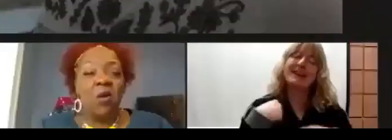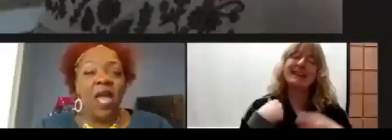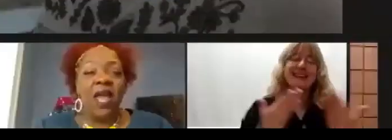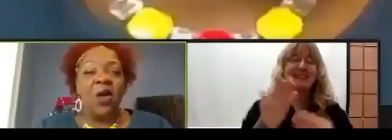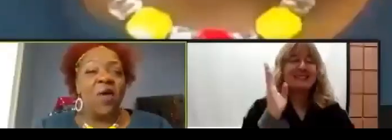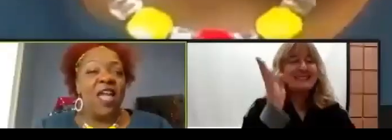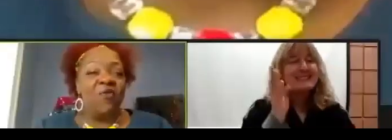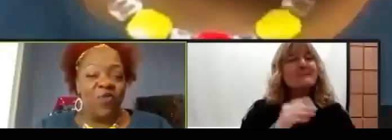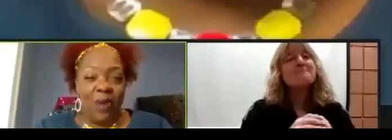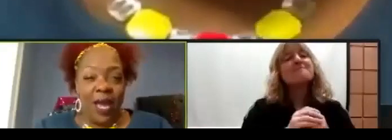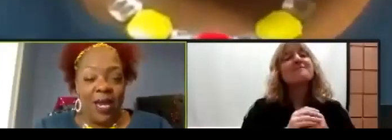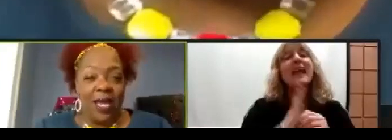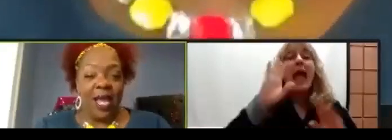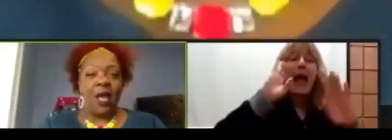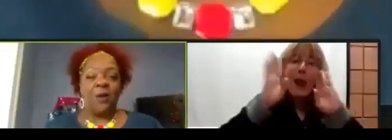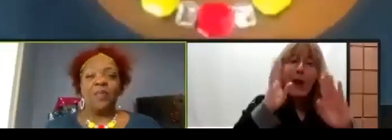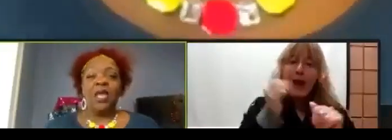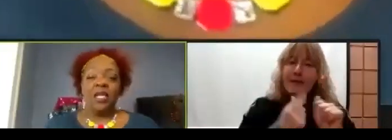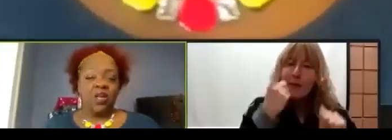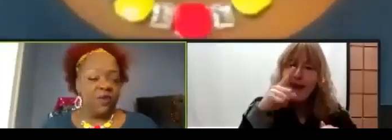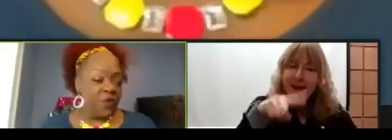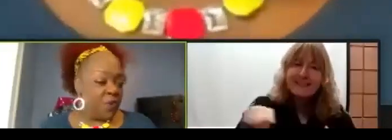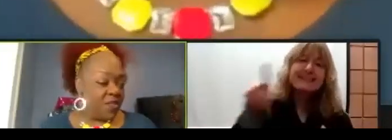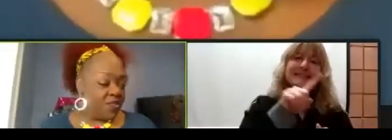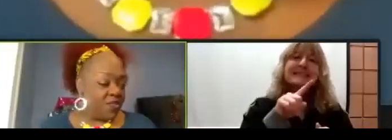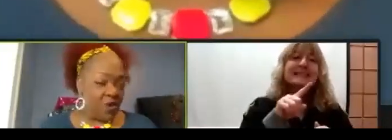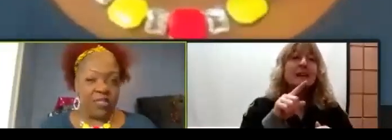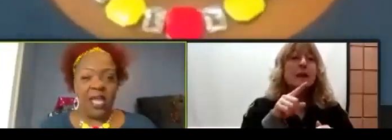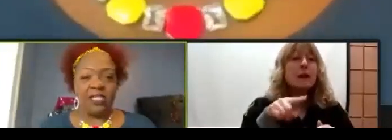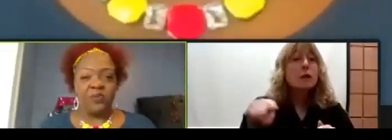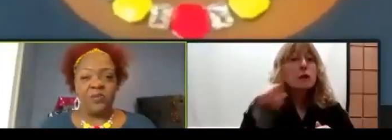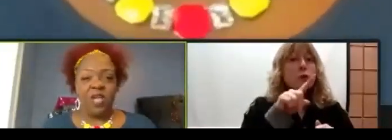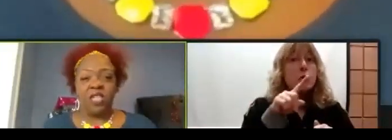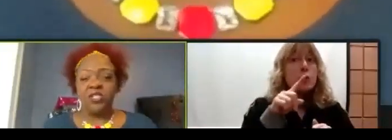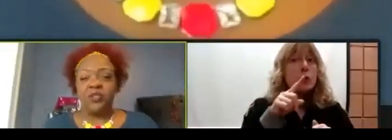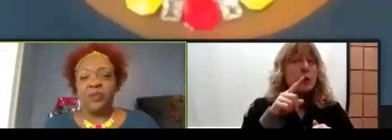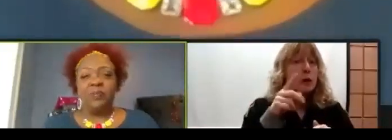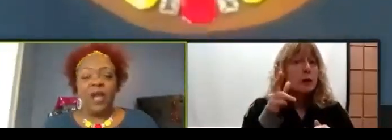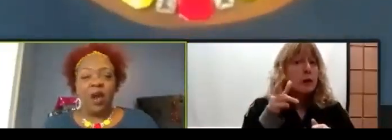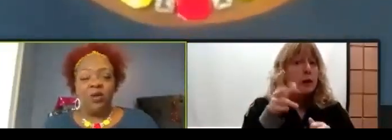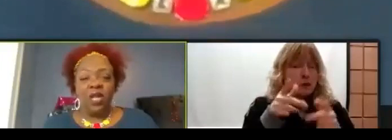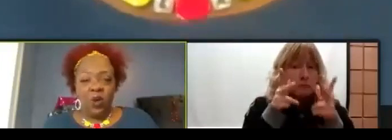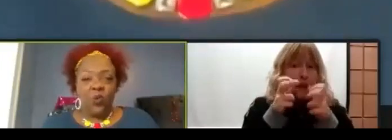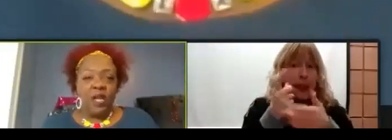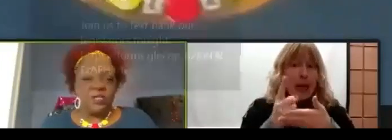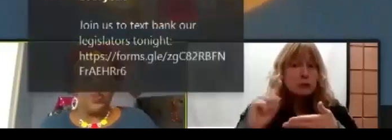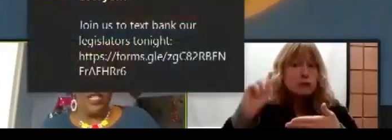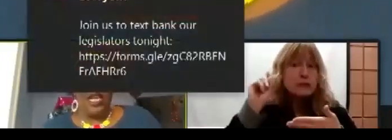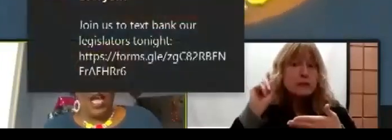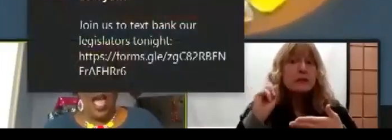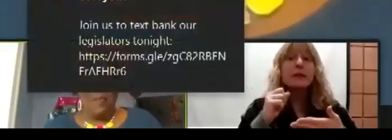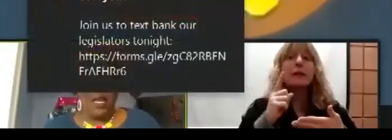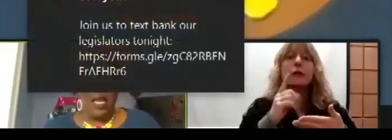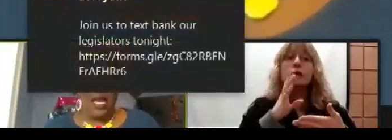entonces si estabas con nosotros la semana pasada estamos estado estuvimos hablando lo que está pasando en nuestro